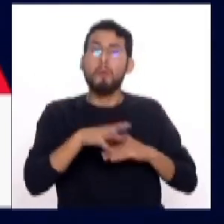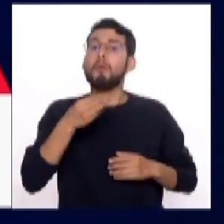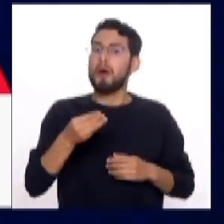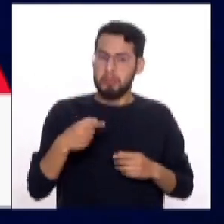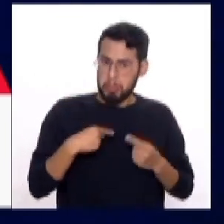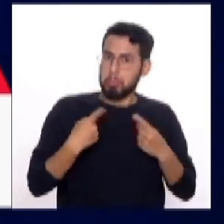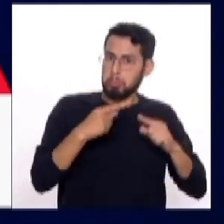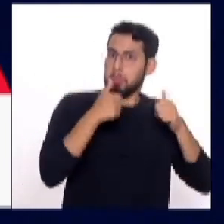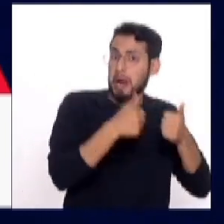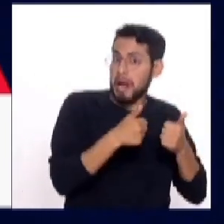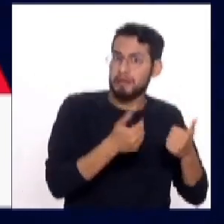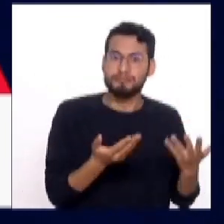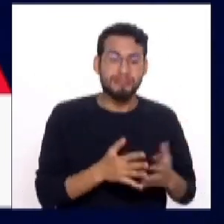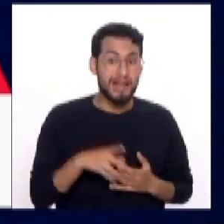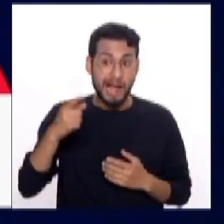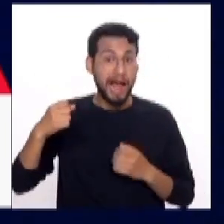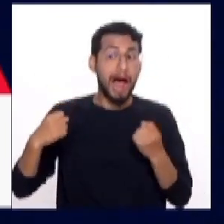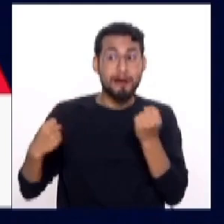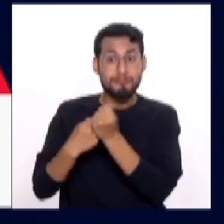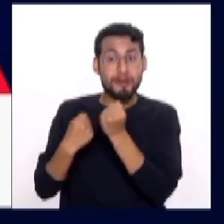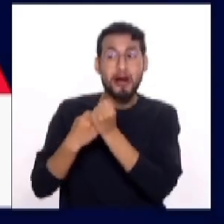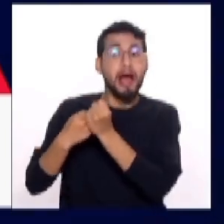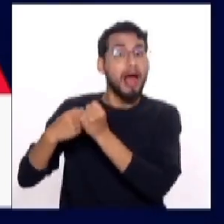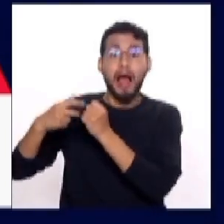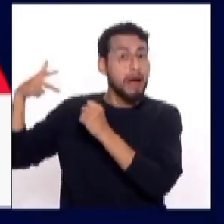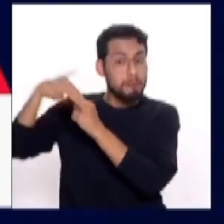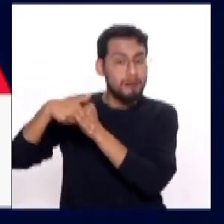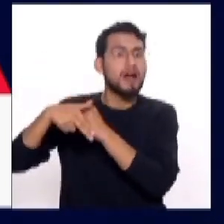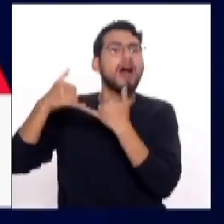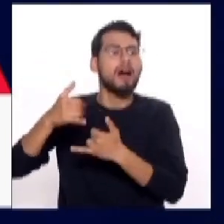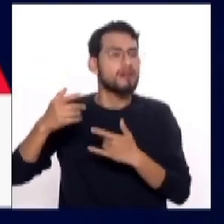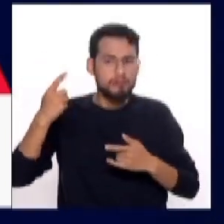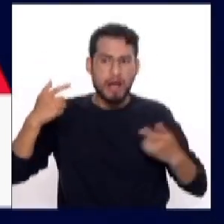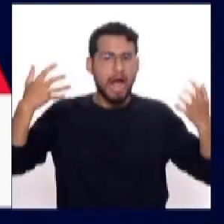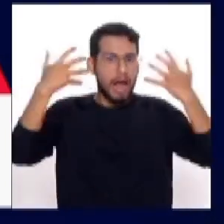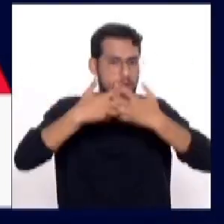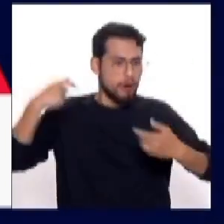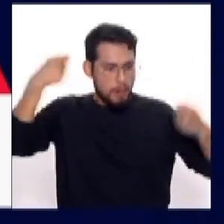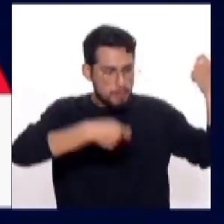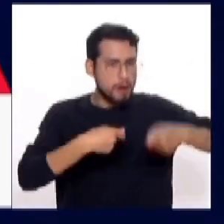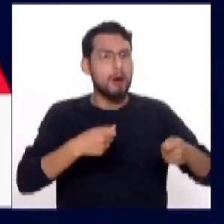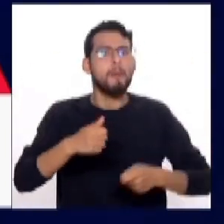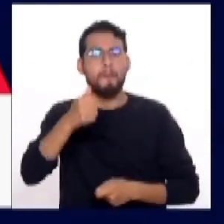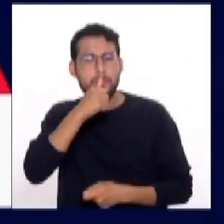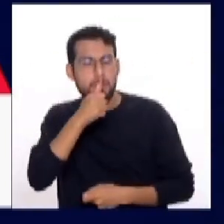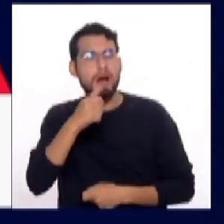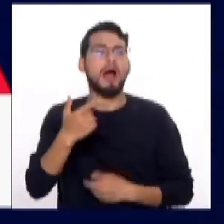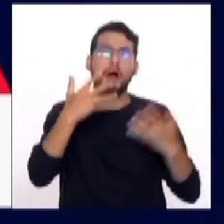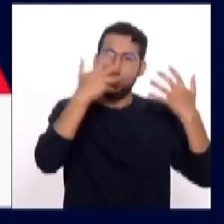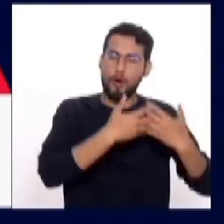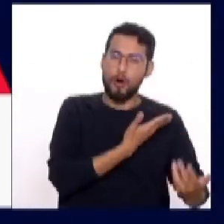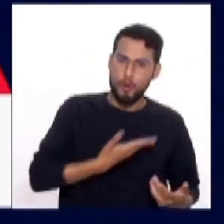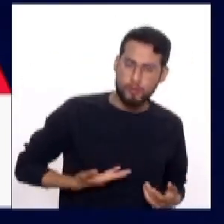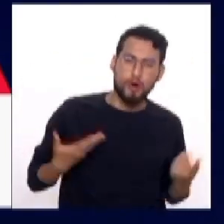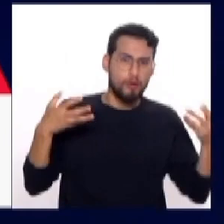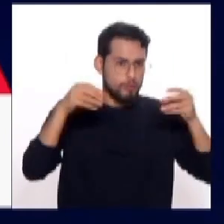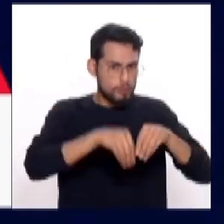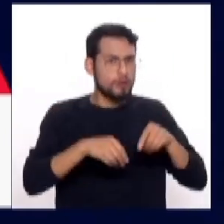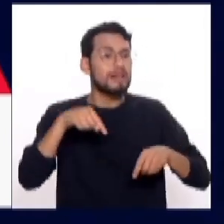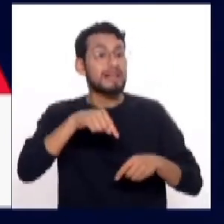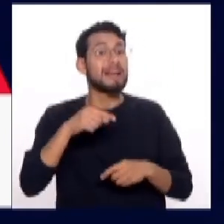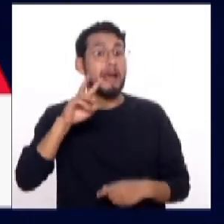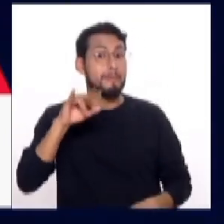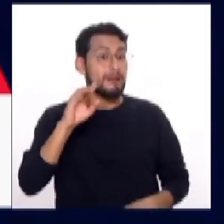bien Y ese apoyo debe ser reemplazado con inversiones públ público privadas que el Vid es una de las